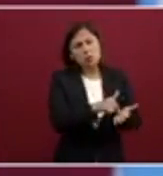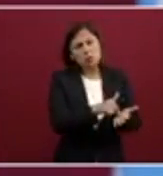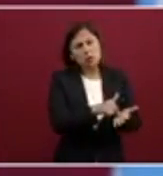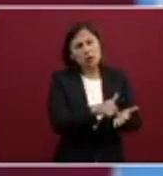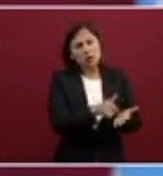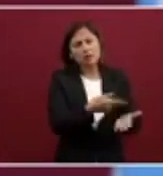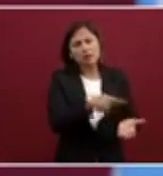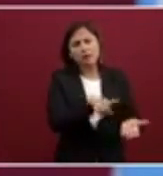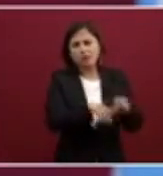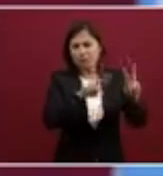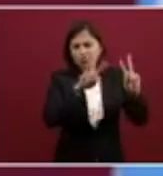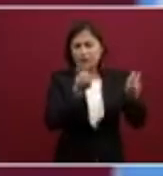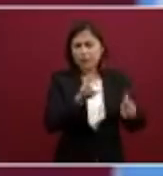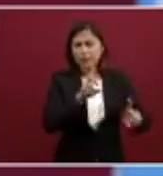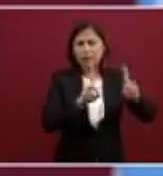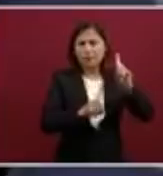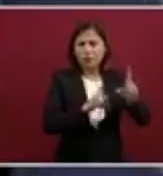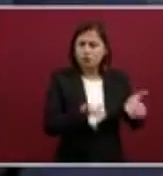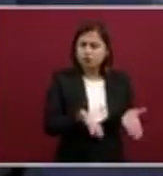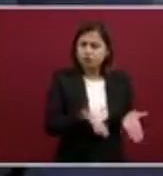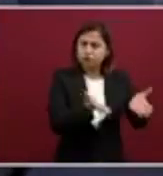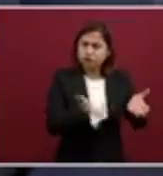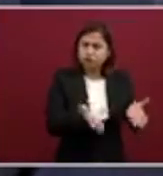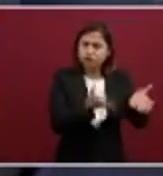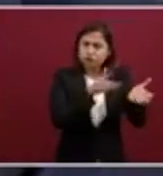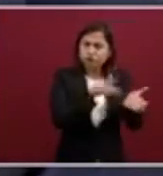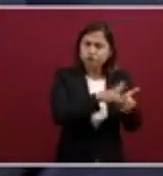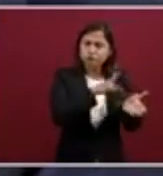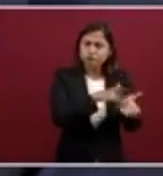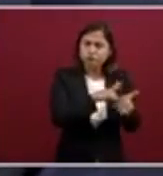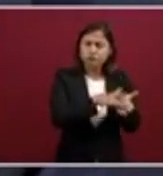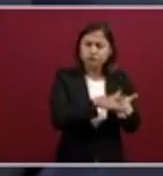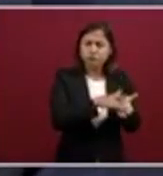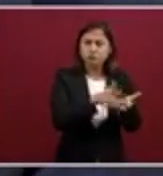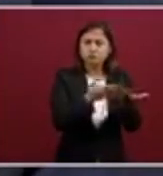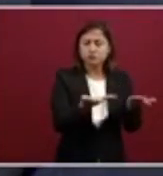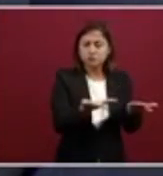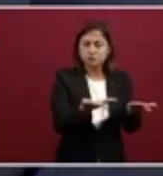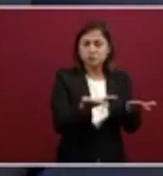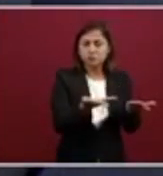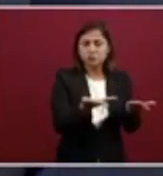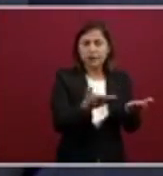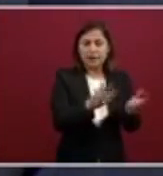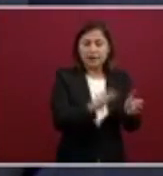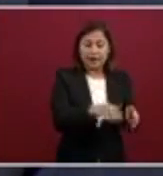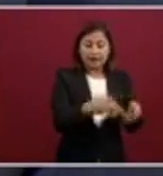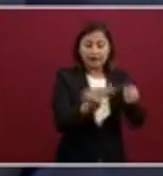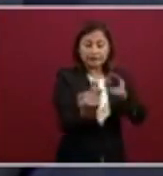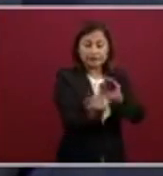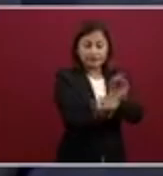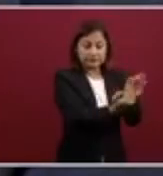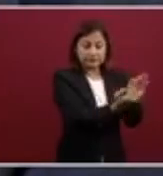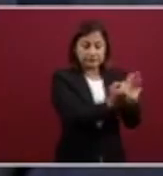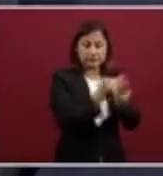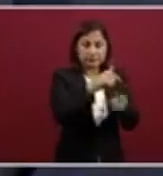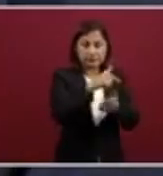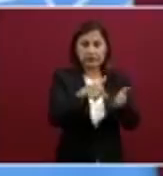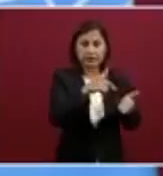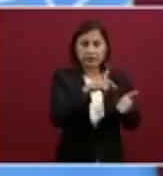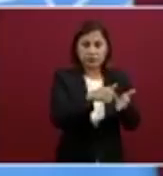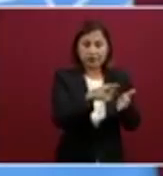y utilizar los espacios adicionales de estacionamiento